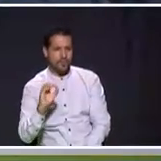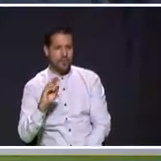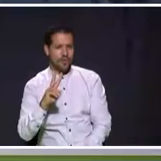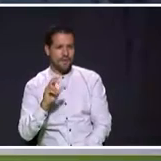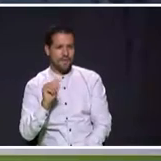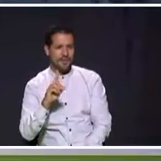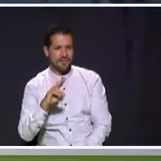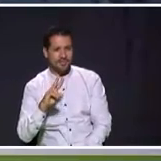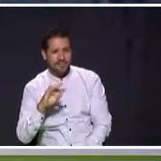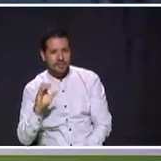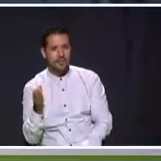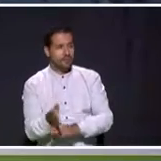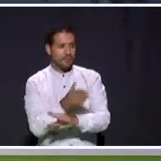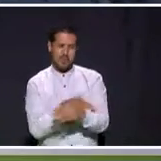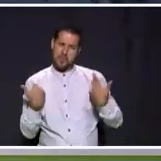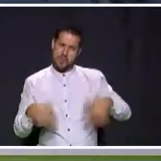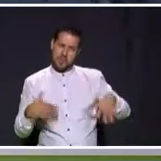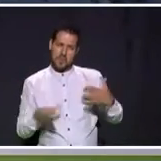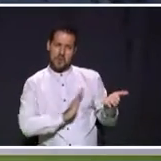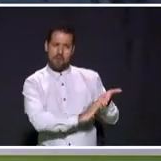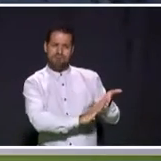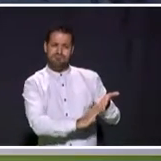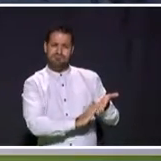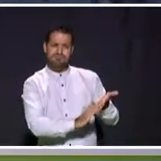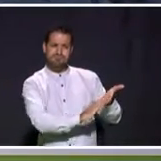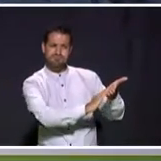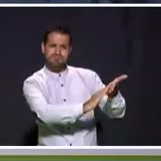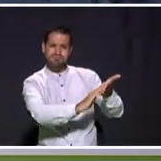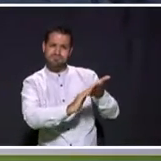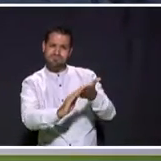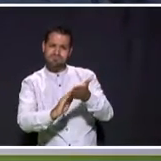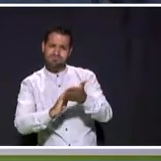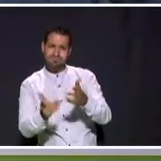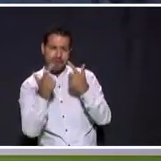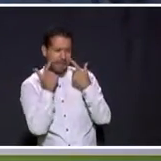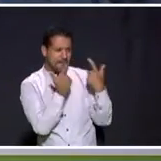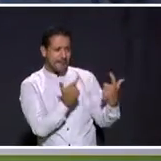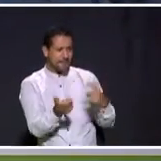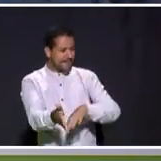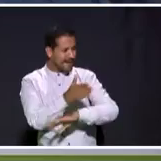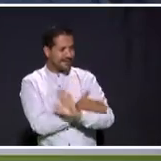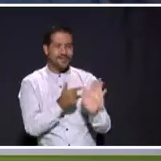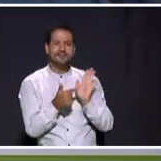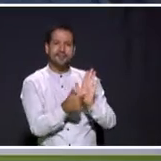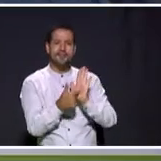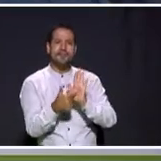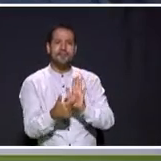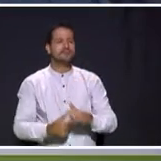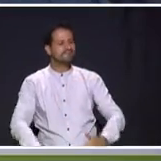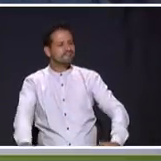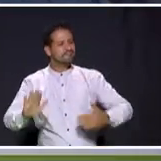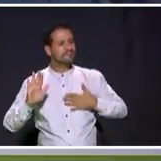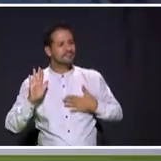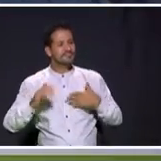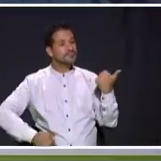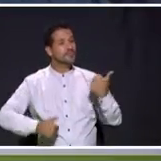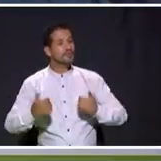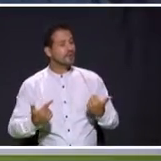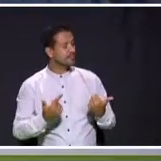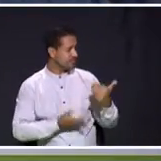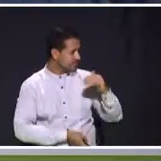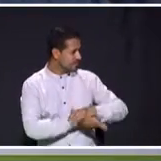grandes obras de mega obras para el departamento puntualmente las que se ha referido cuál es ese compromiso para garantizar que ese